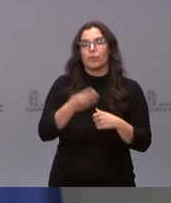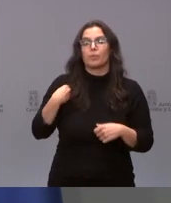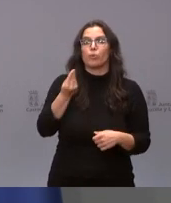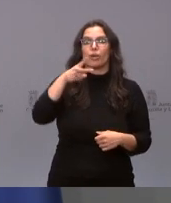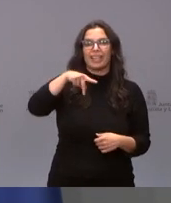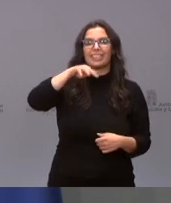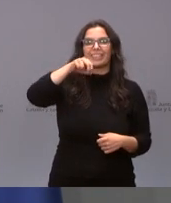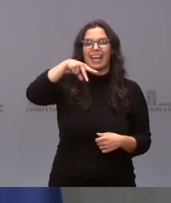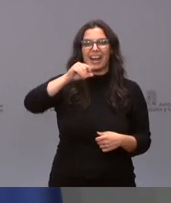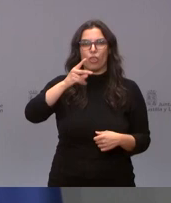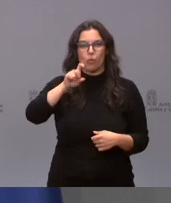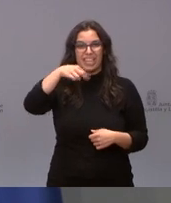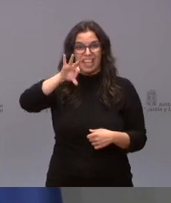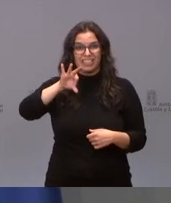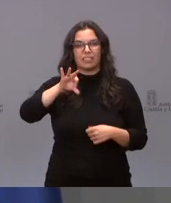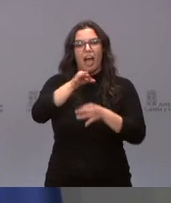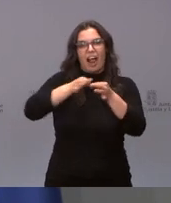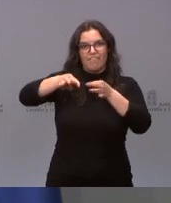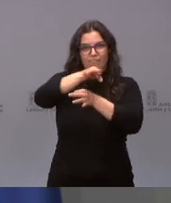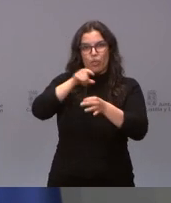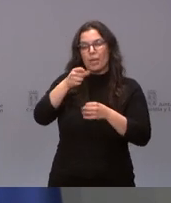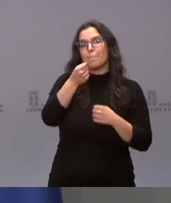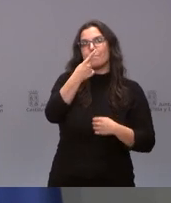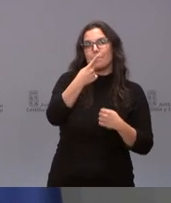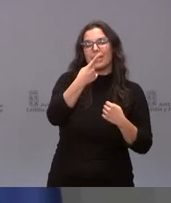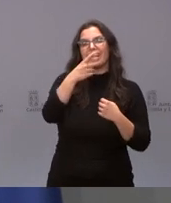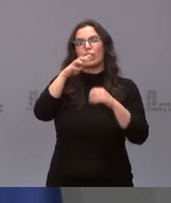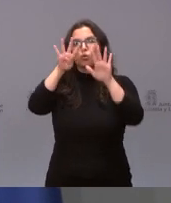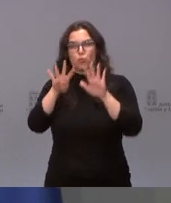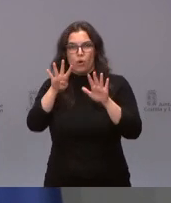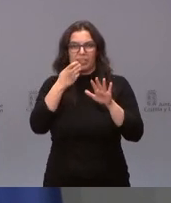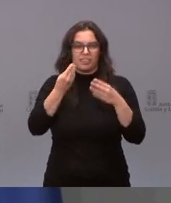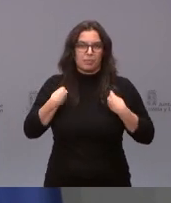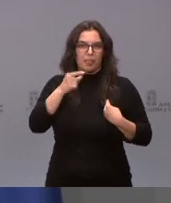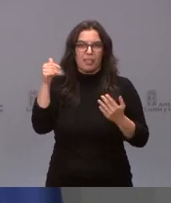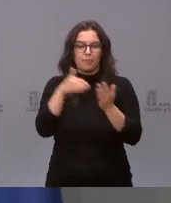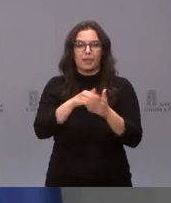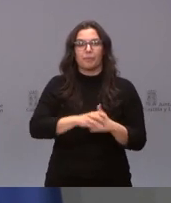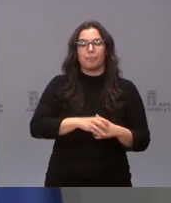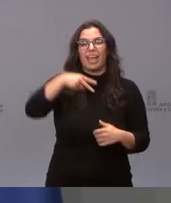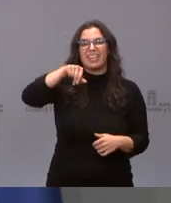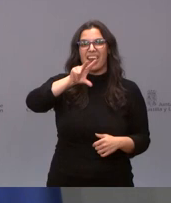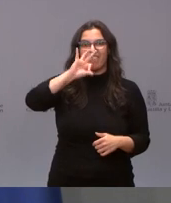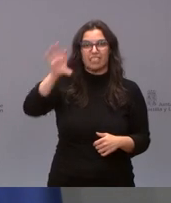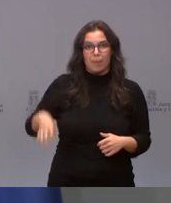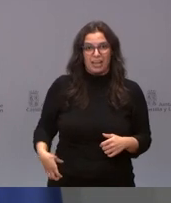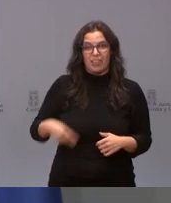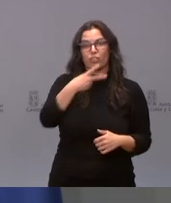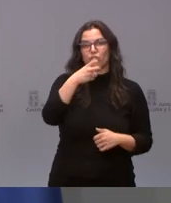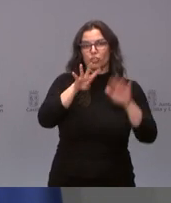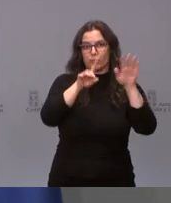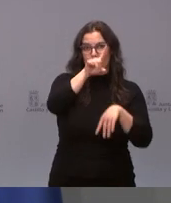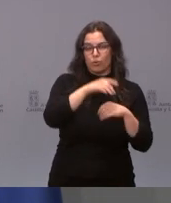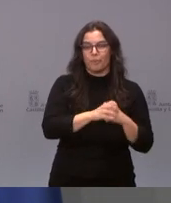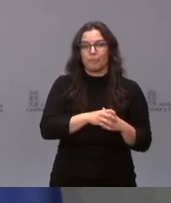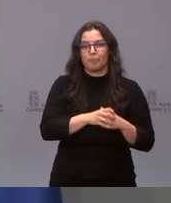quintanadueñas en burgos que tiene mil nueve casos por 100.000 habitantes las navas del marqués en ávila 291